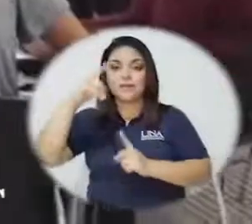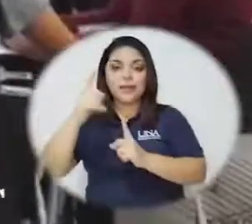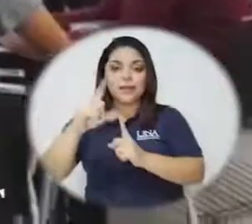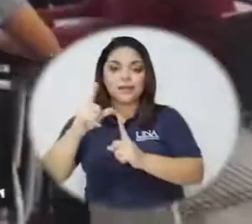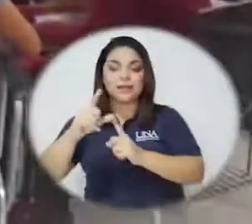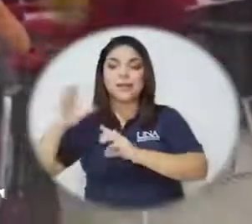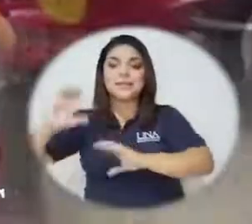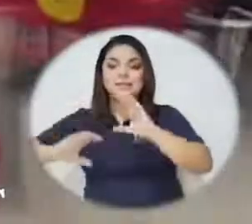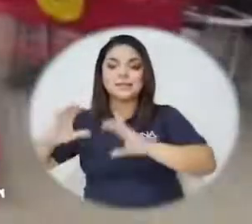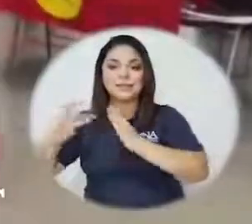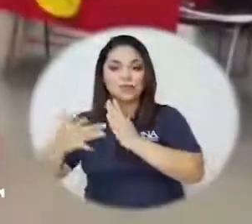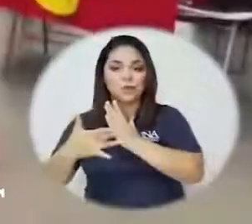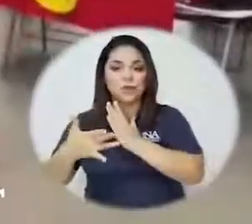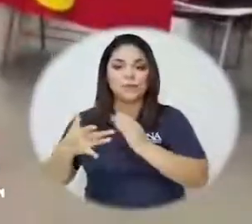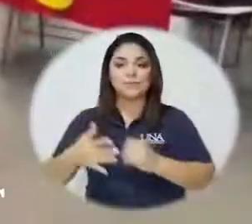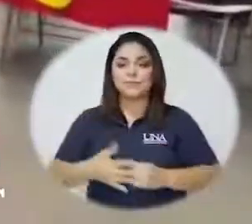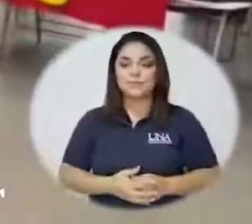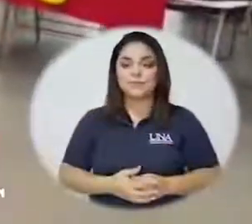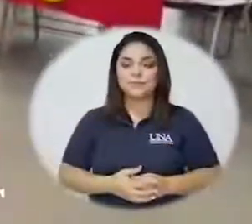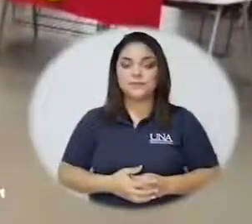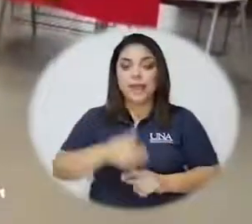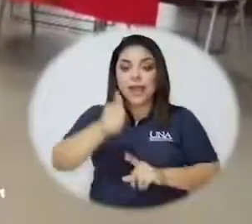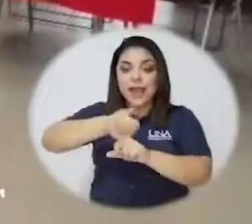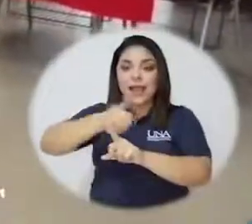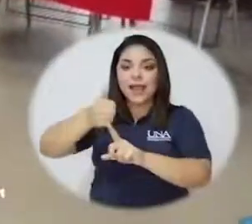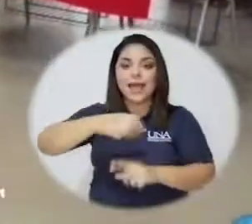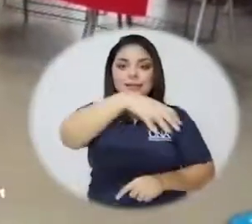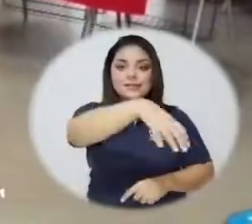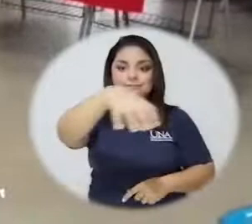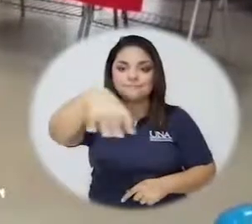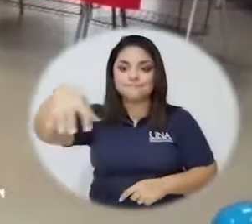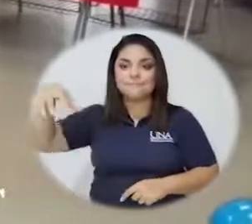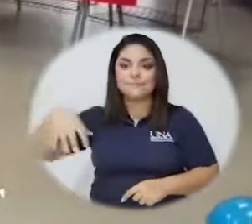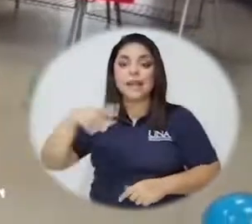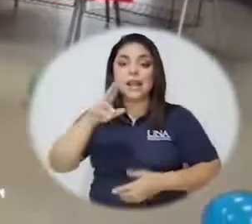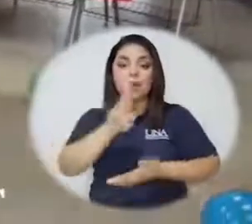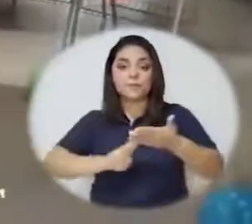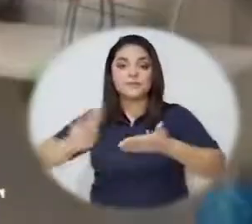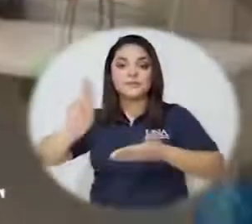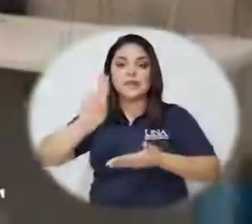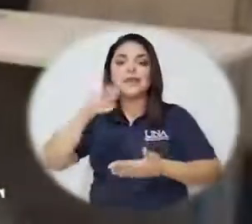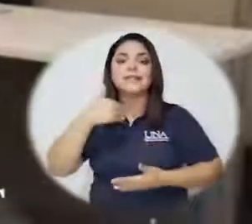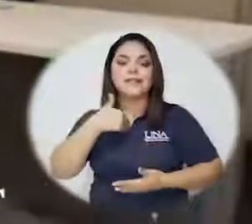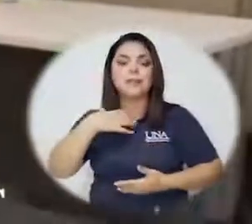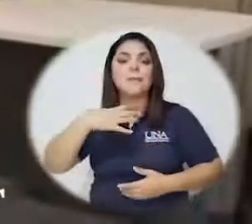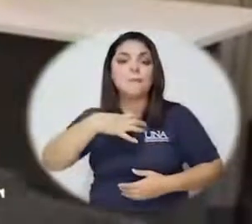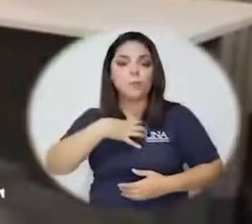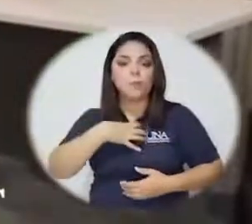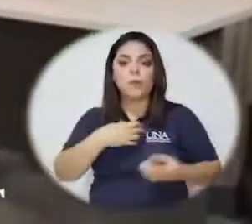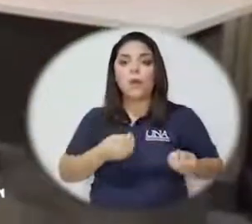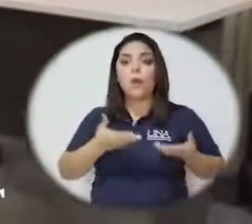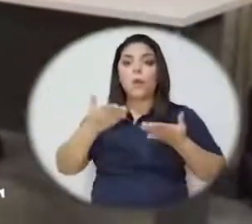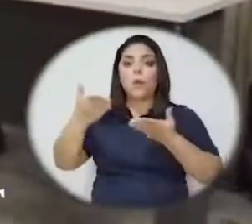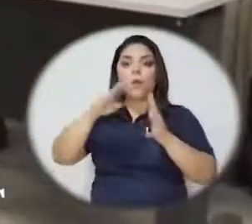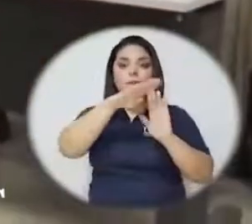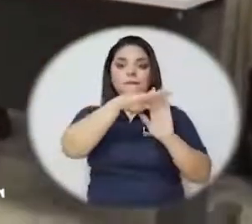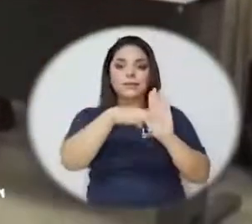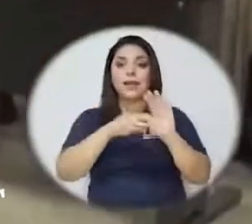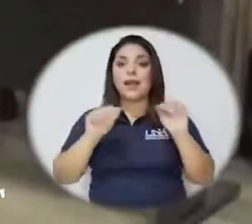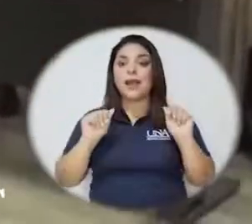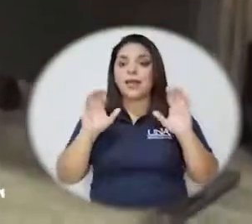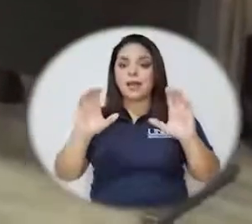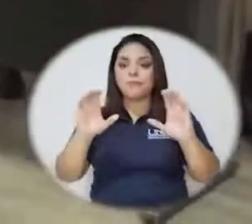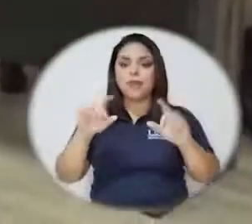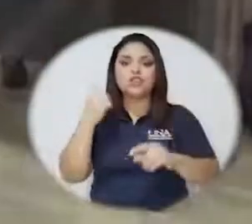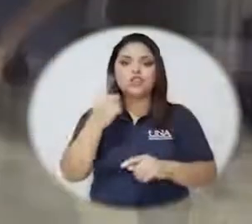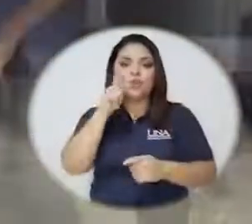letras y ciencias y tecnología. Cada sede y recinto universitario tiene su propia oferta académica, a excepción